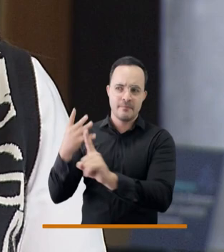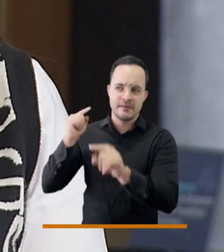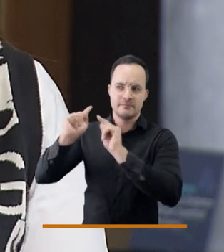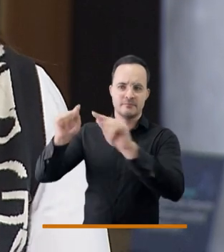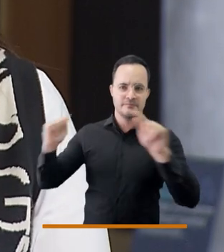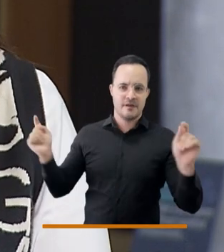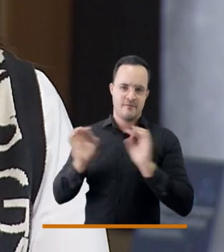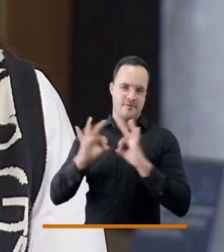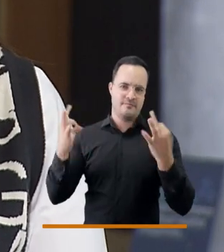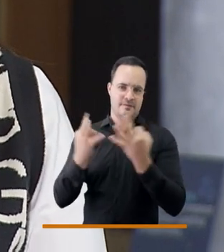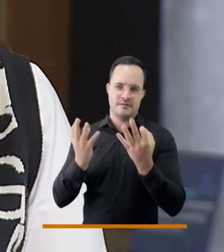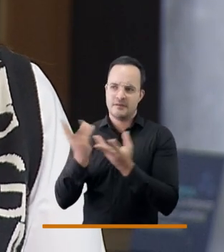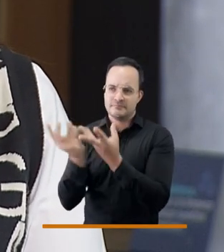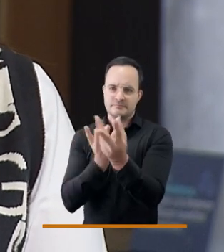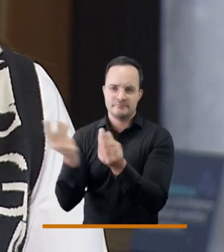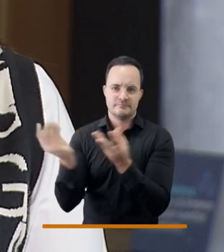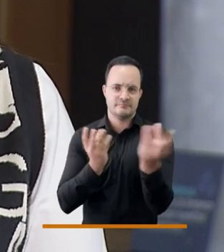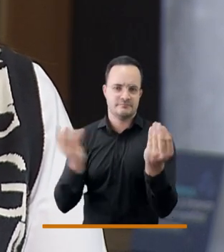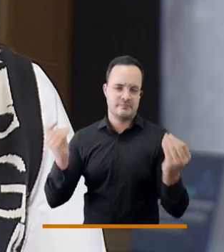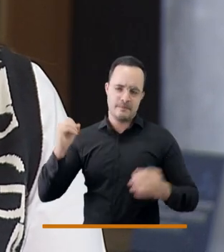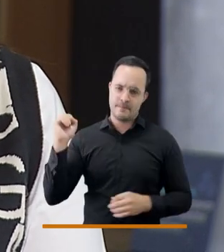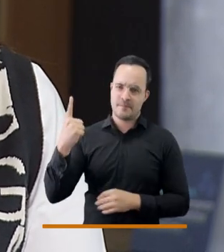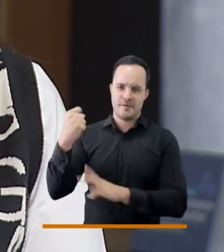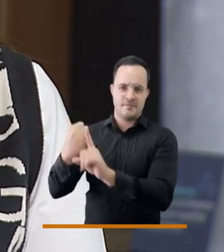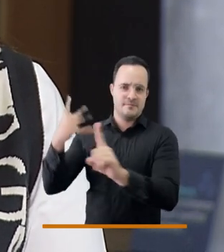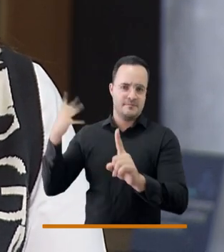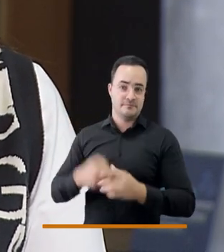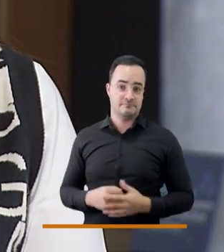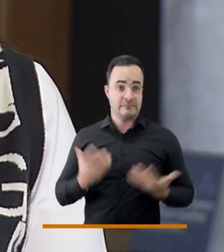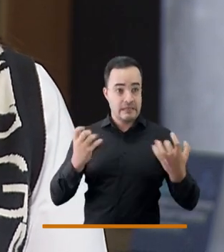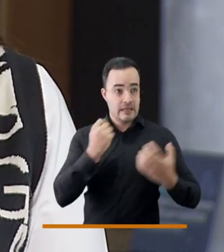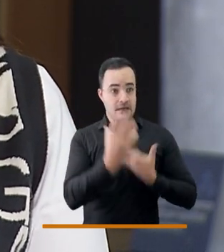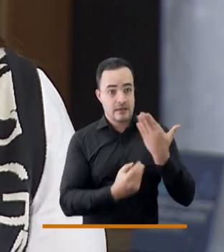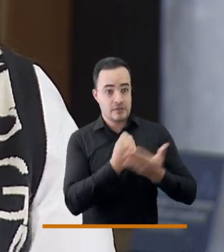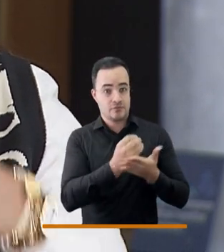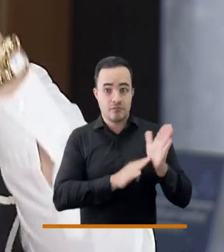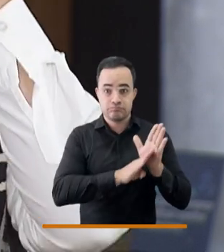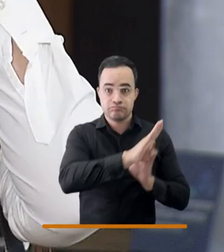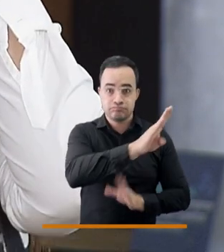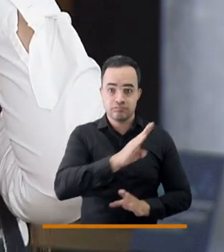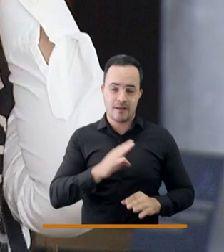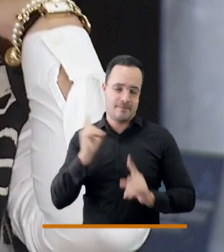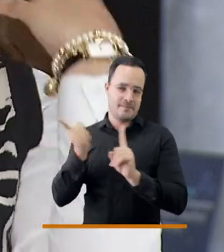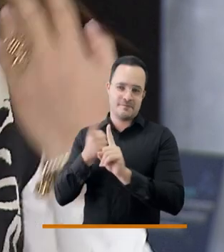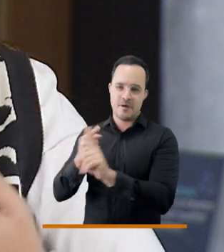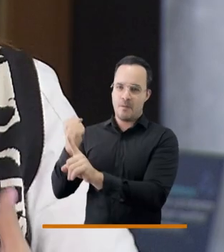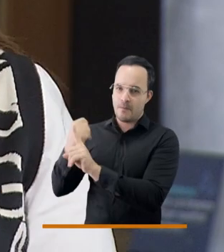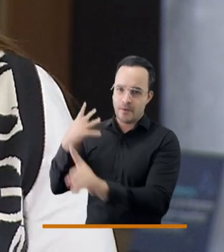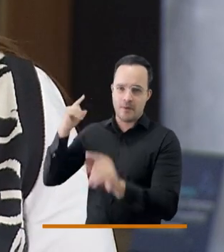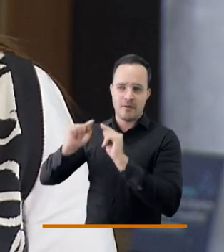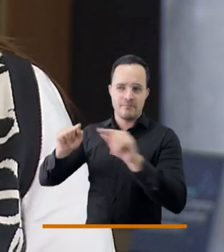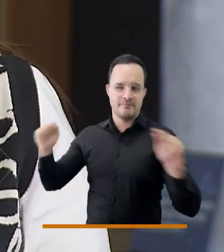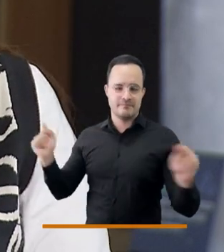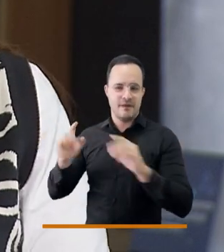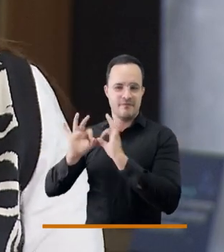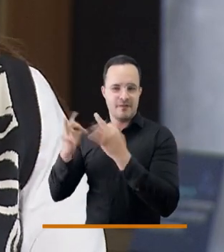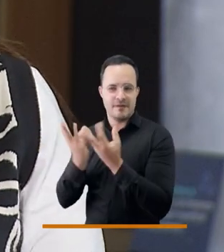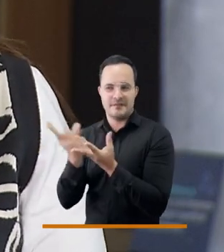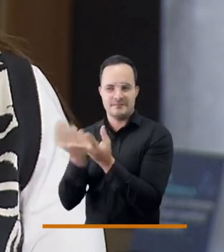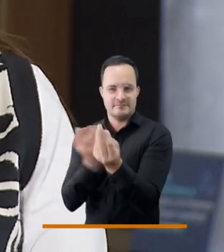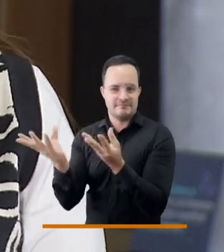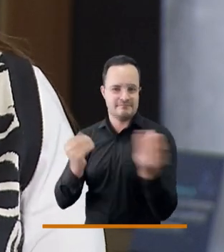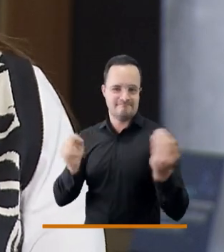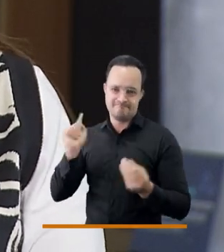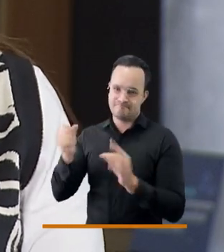familia y estoy segura que si queremos lograr resultados, tenemos que impactar la familia de toda su esencialidad y de todo su